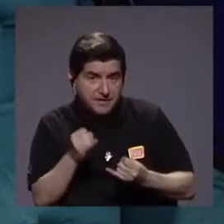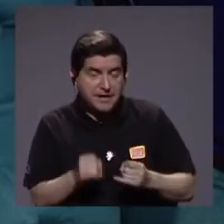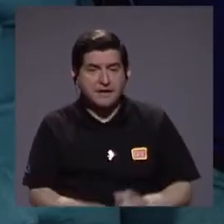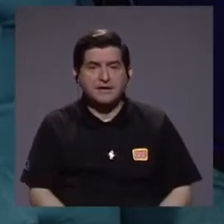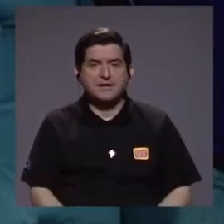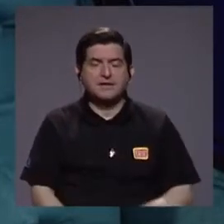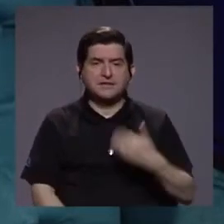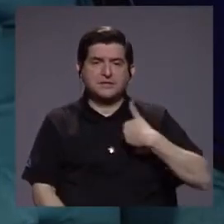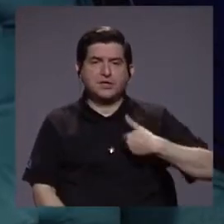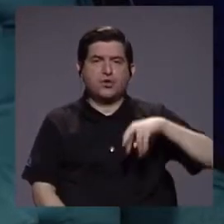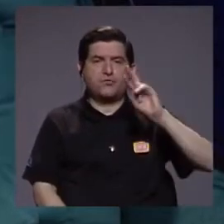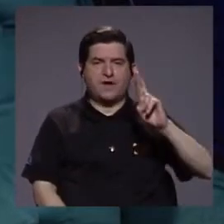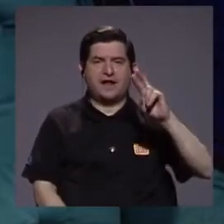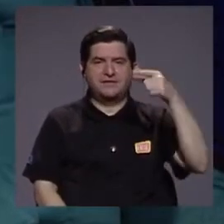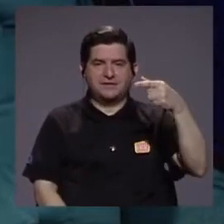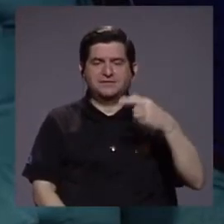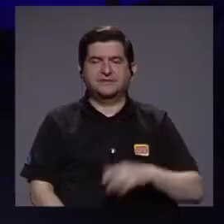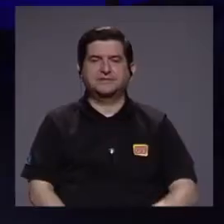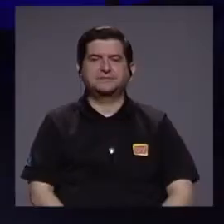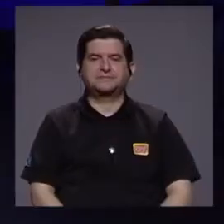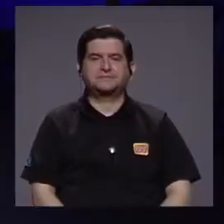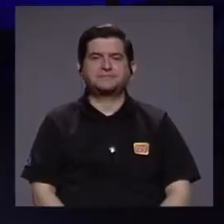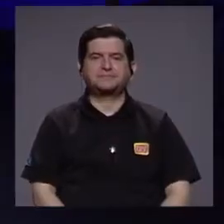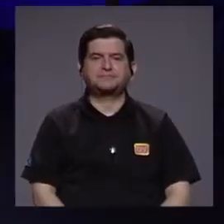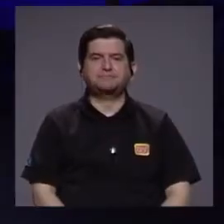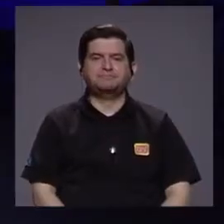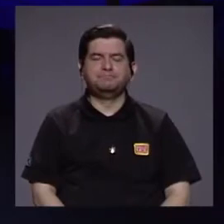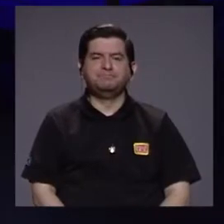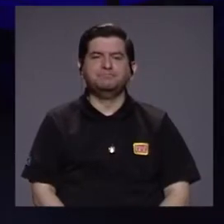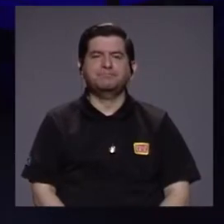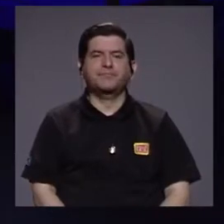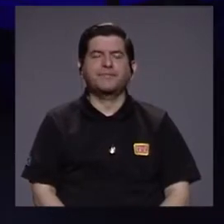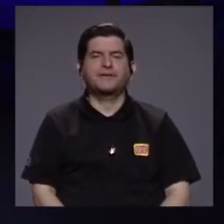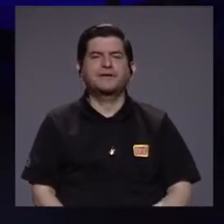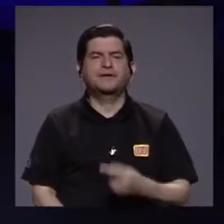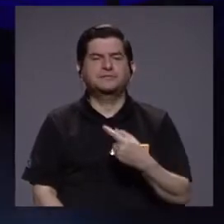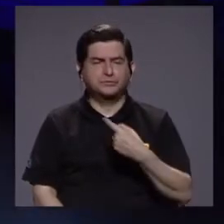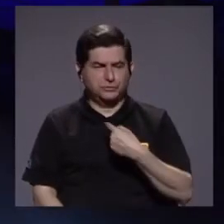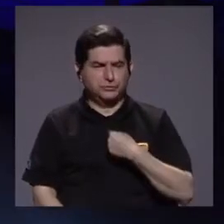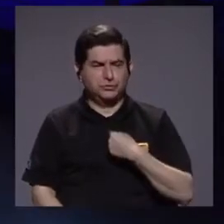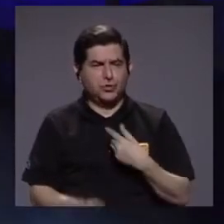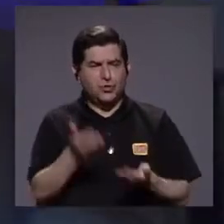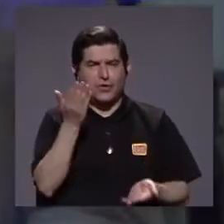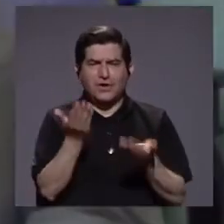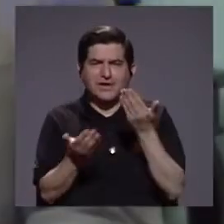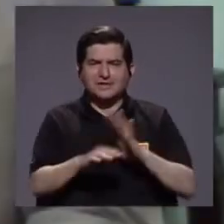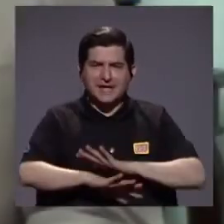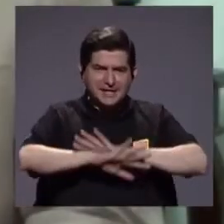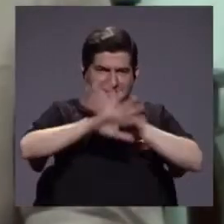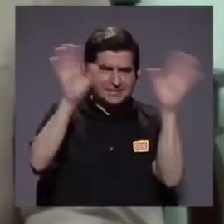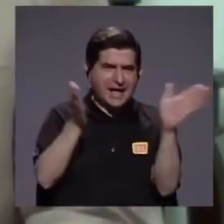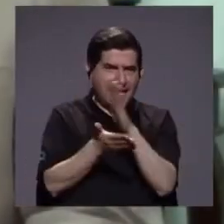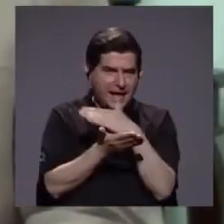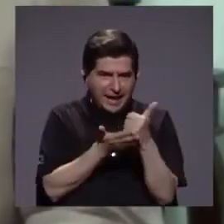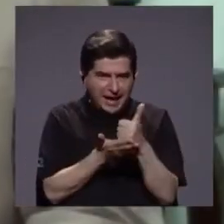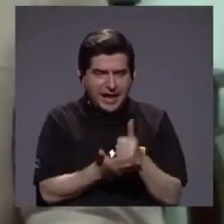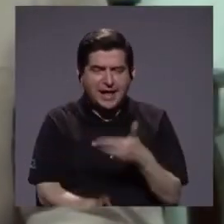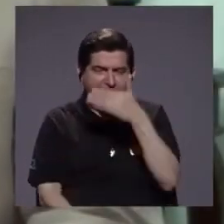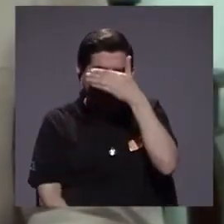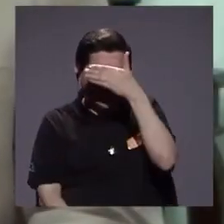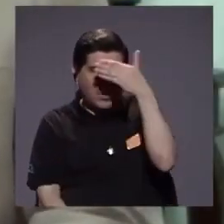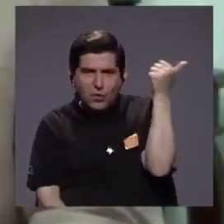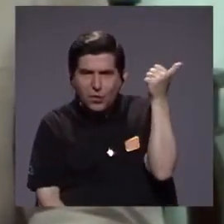señor Ralph García. Sí, bueno, yo voy a tal vez a aclarar algo que han